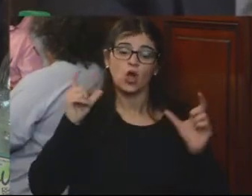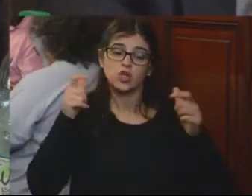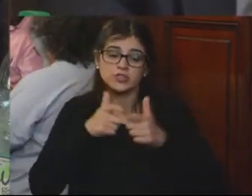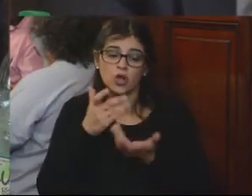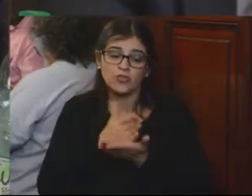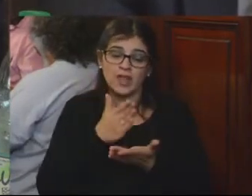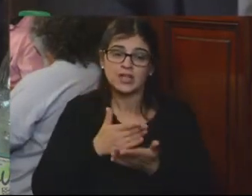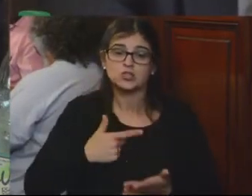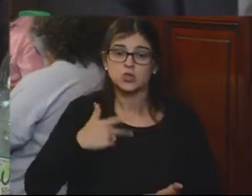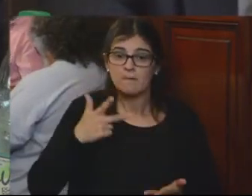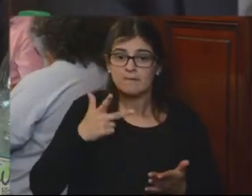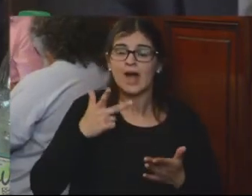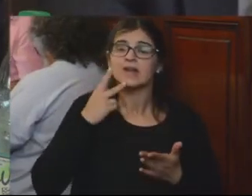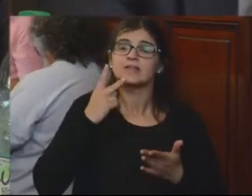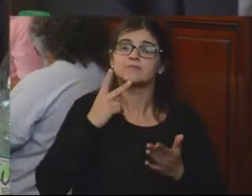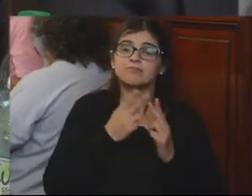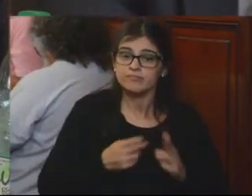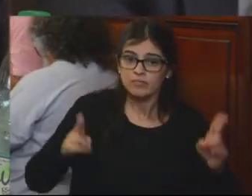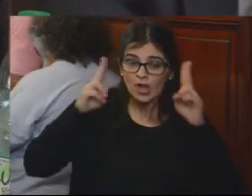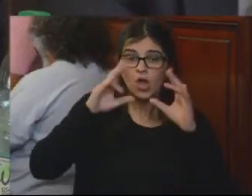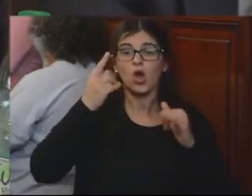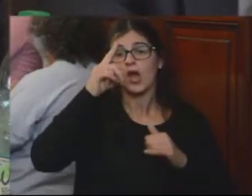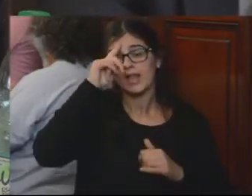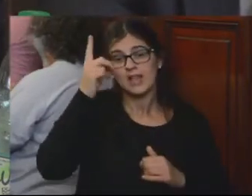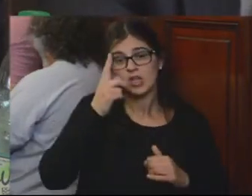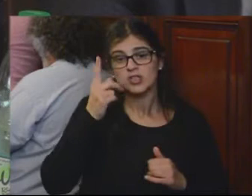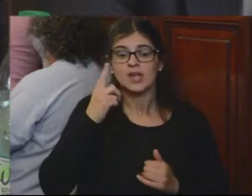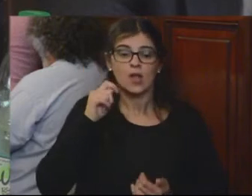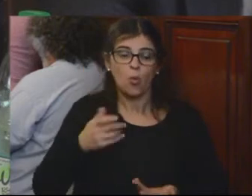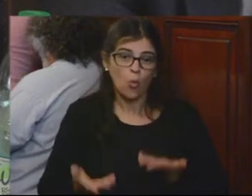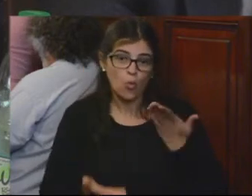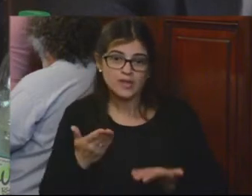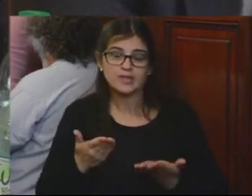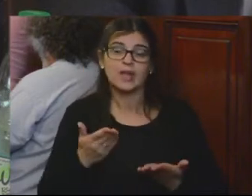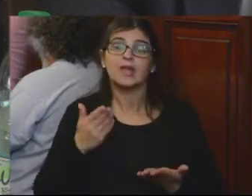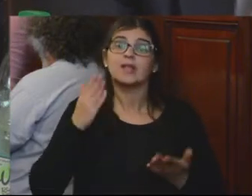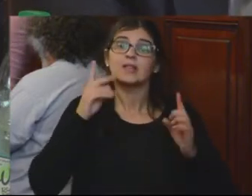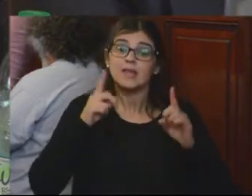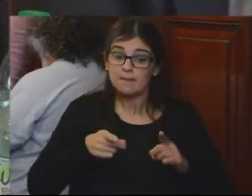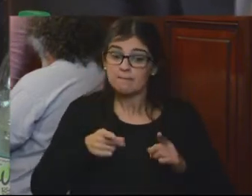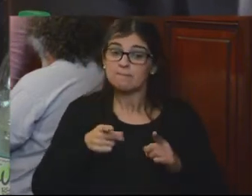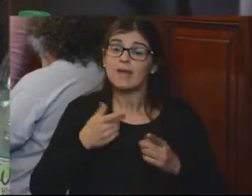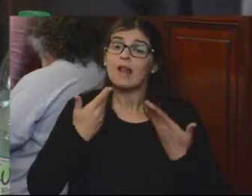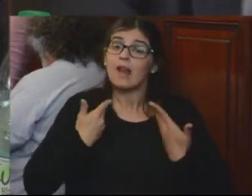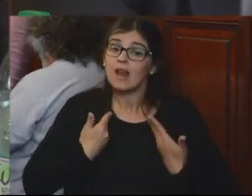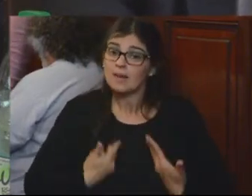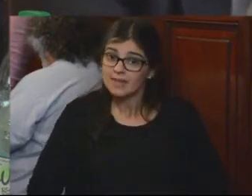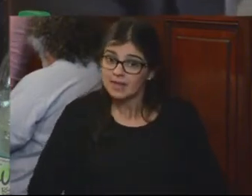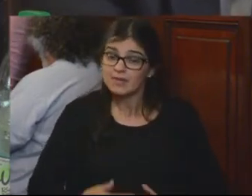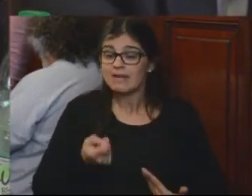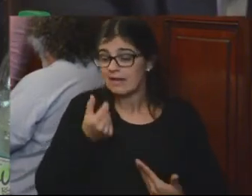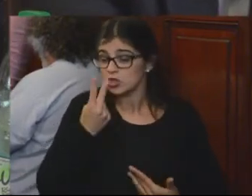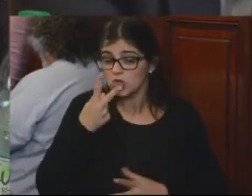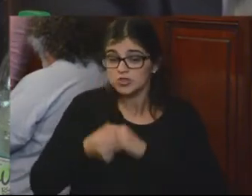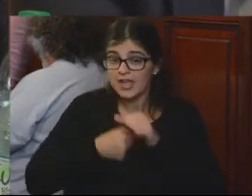humanos de naciones unidas la comisión internacional de juristas y admite internacionales y a pesar de ello lamentablemente a casi dos años